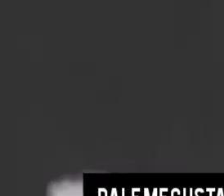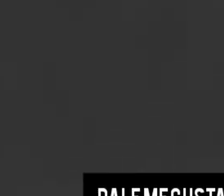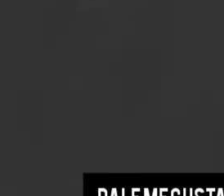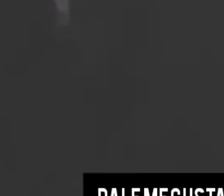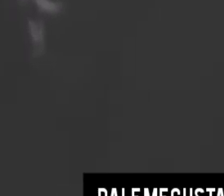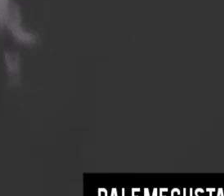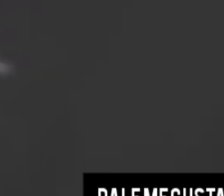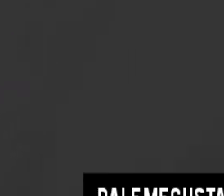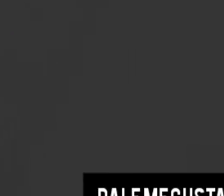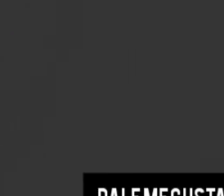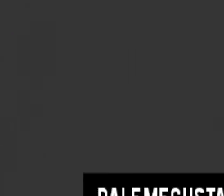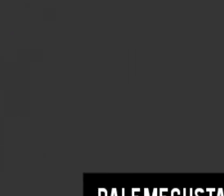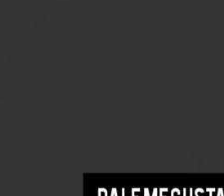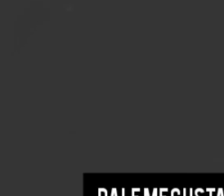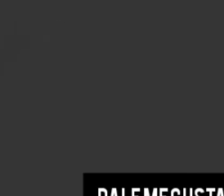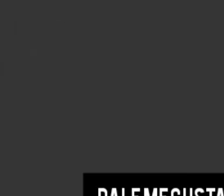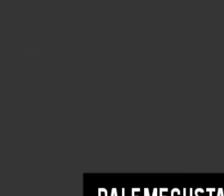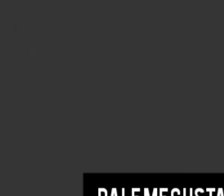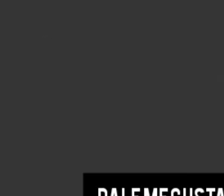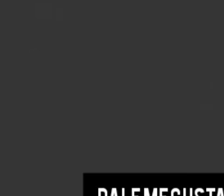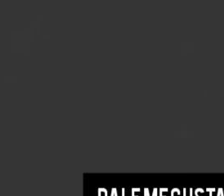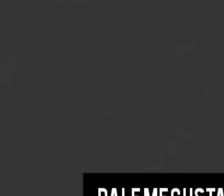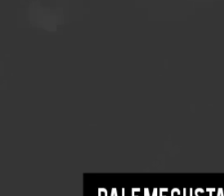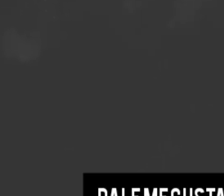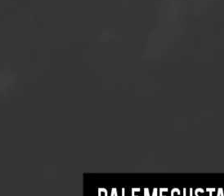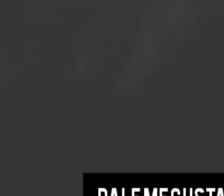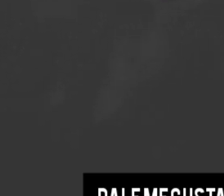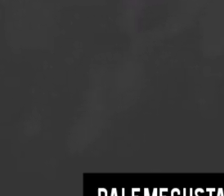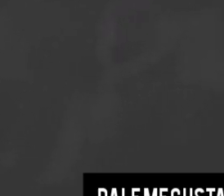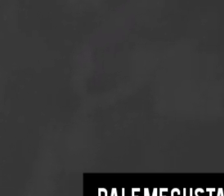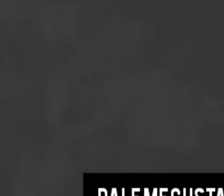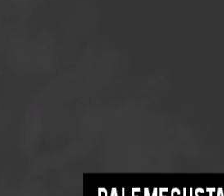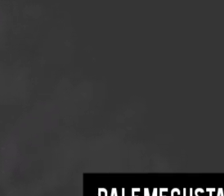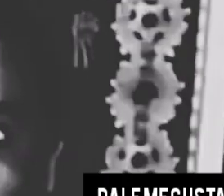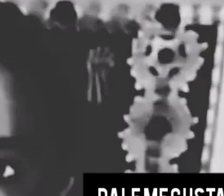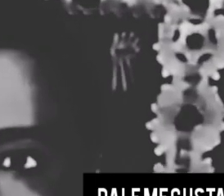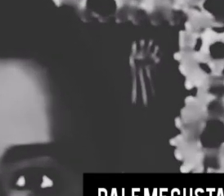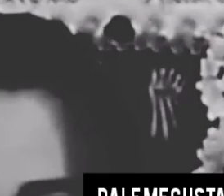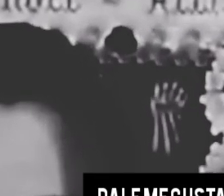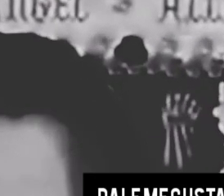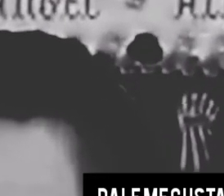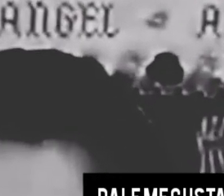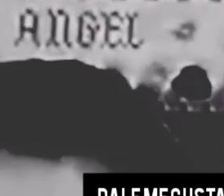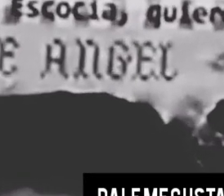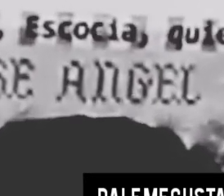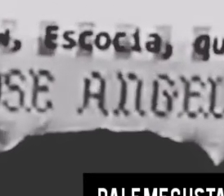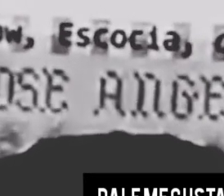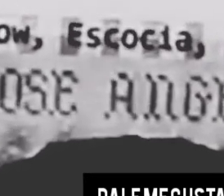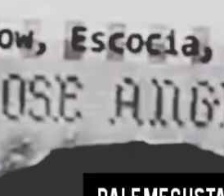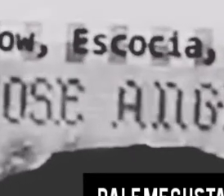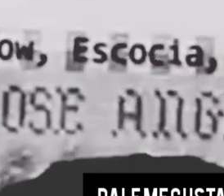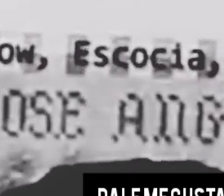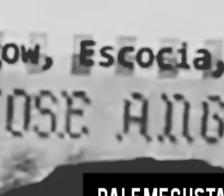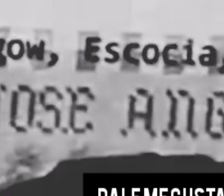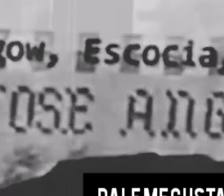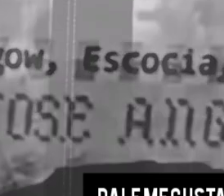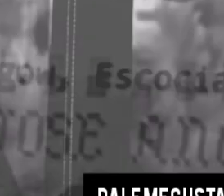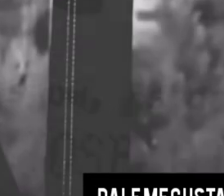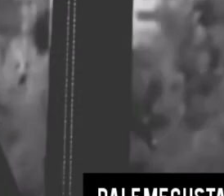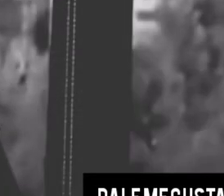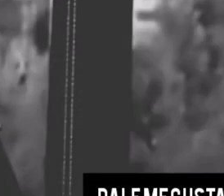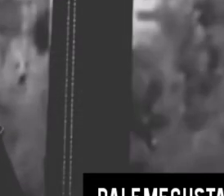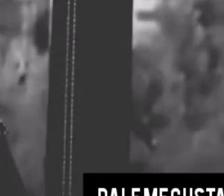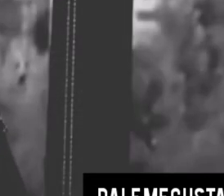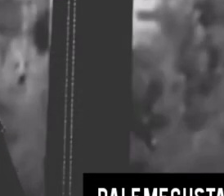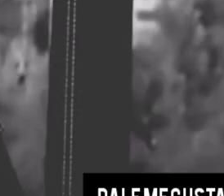fue absuelto por un juez ante falta de pruebas por el caso de la desaparición de los 43 estudiantes de la Escuela Normal de Ayotzinapa. Lo